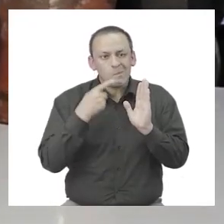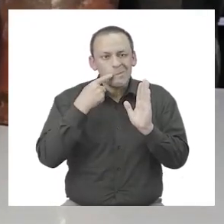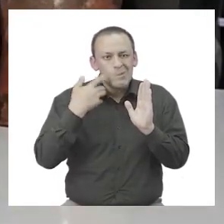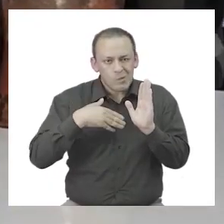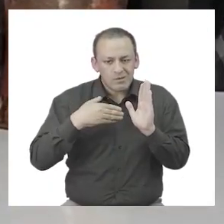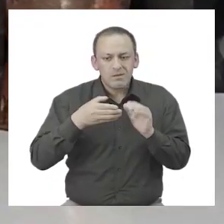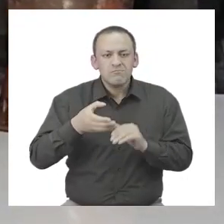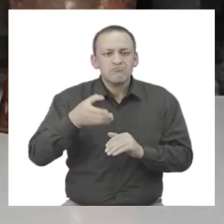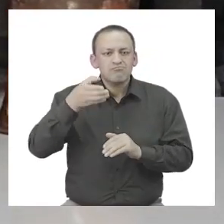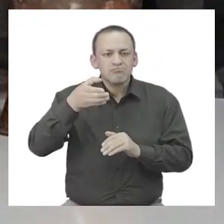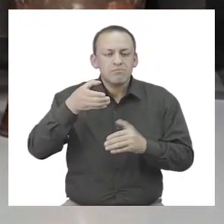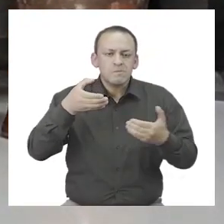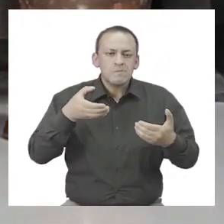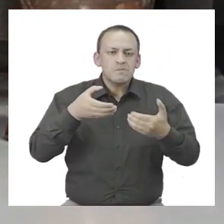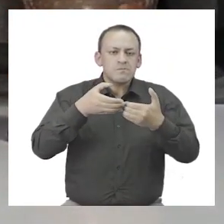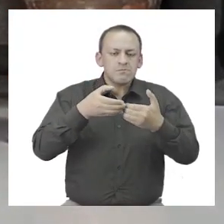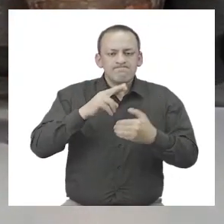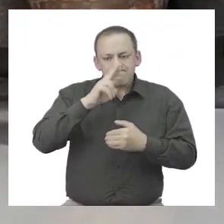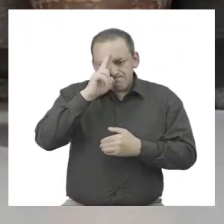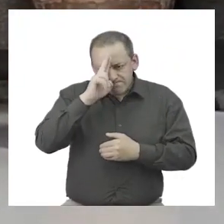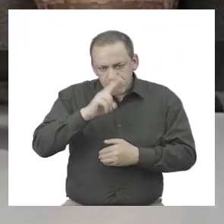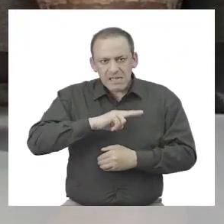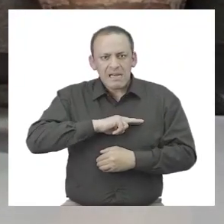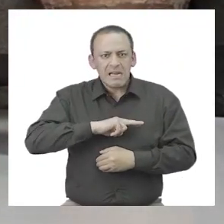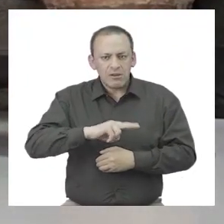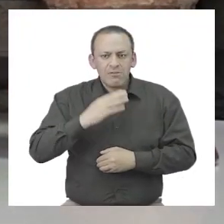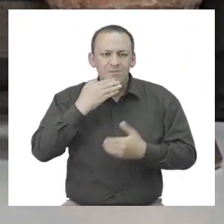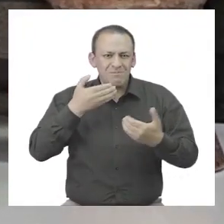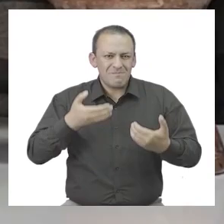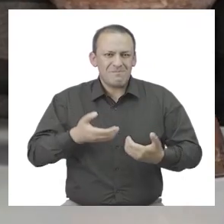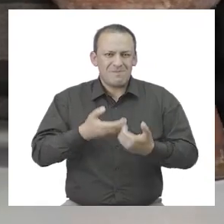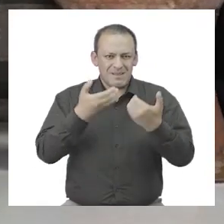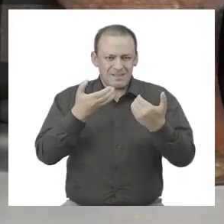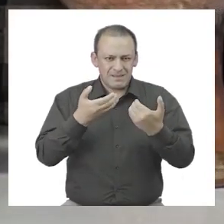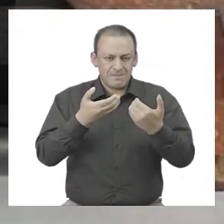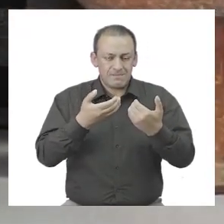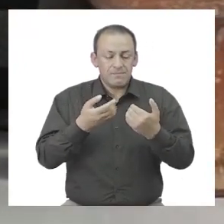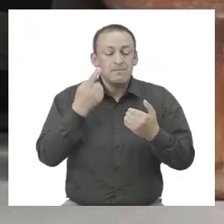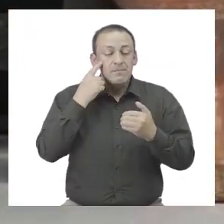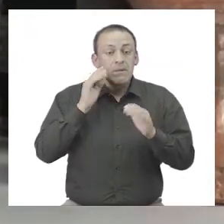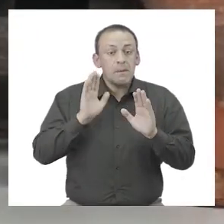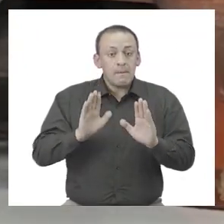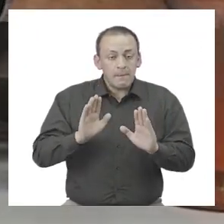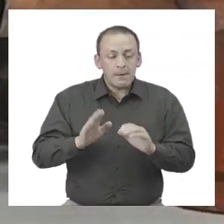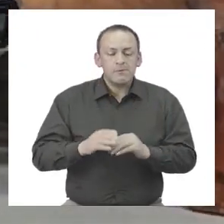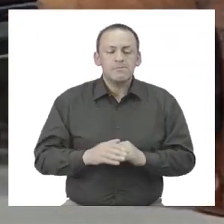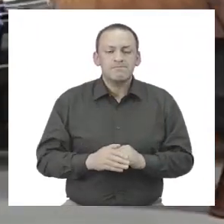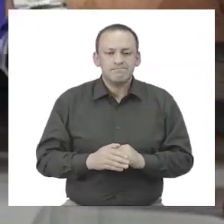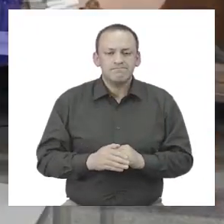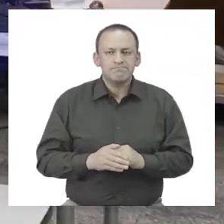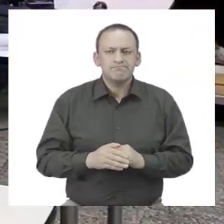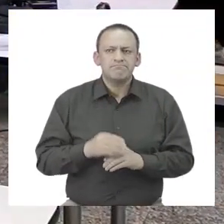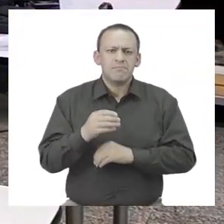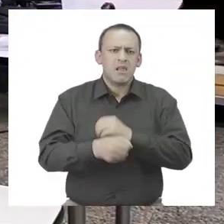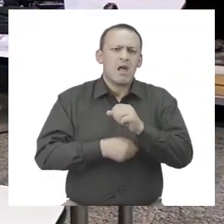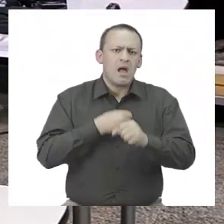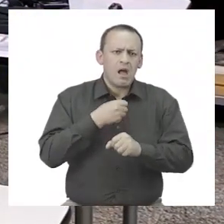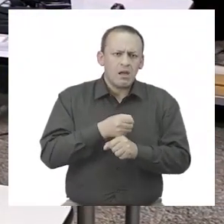que tuvo el quero y la ceremonialidad también del brindis en esa cultura. Pero sin embargo, ya en